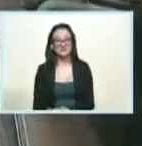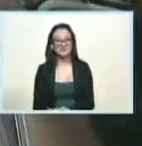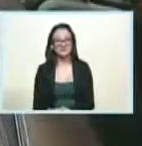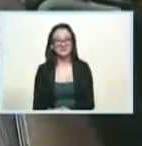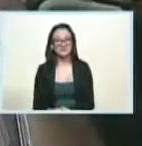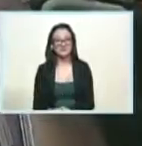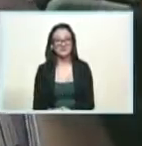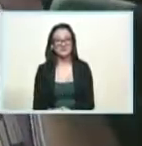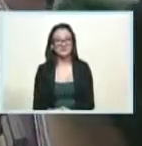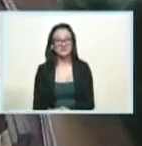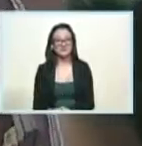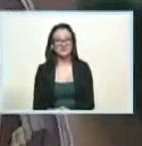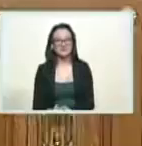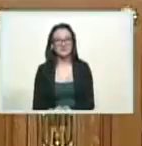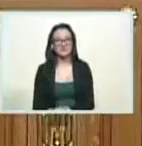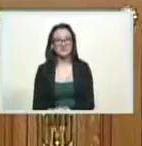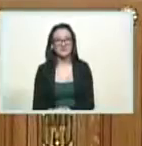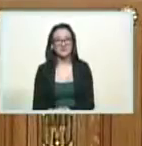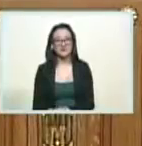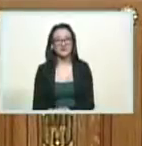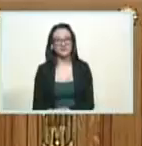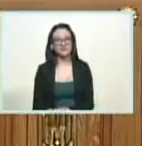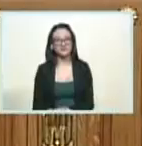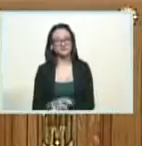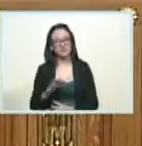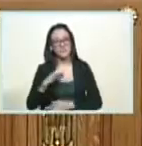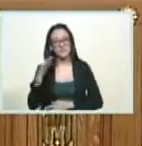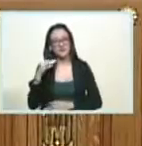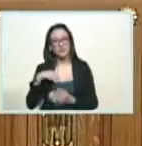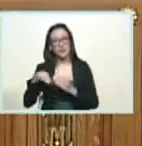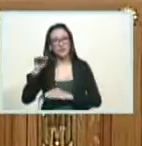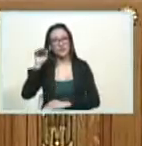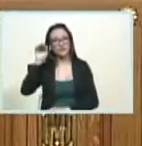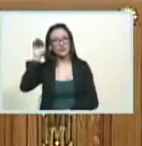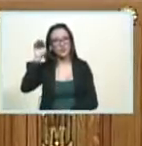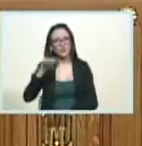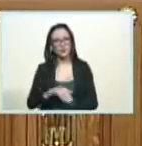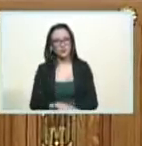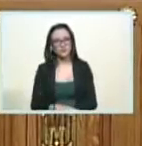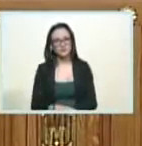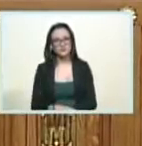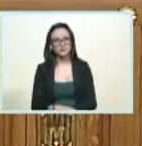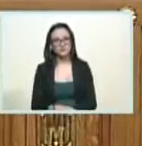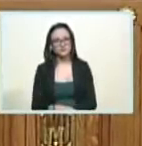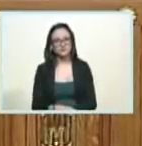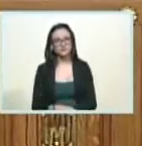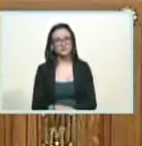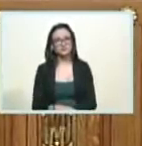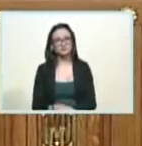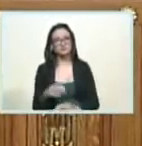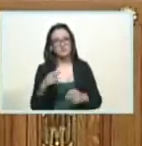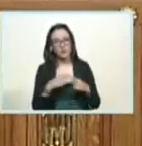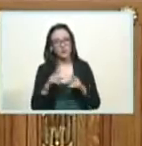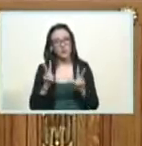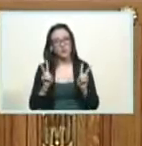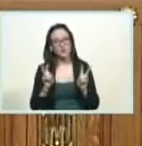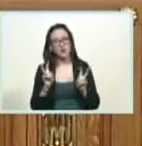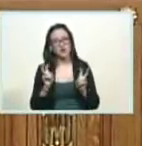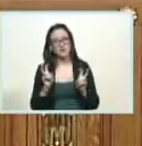Y yo vengo, además, con el espíritu del futuro, de la construcción de lo